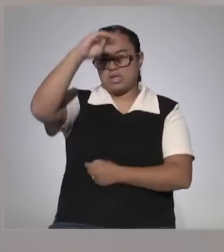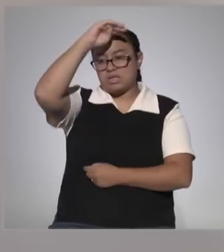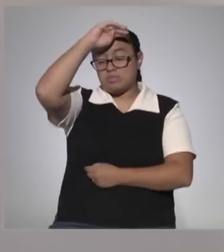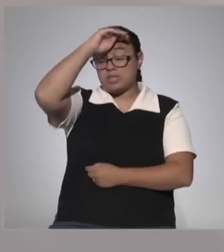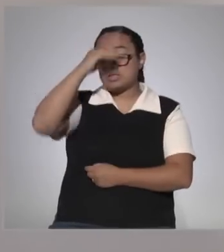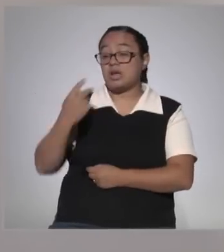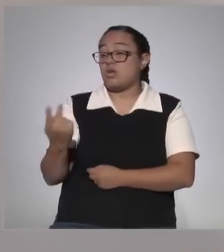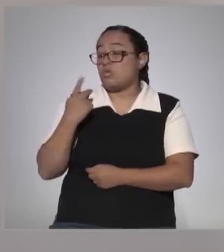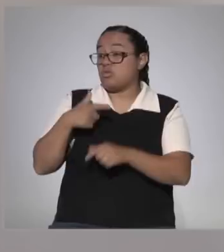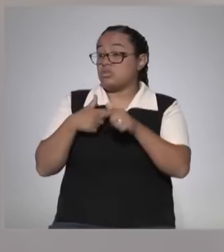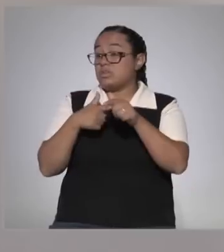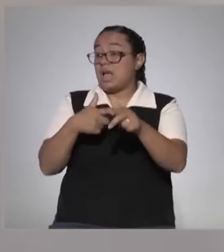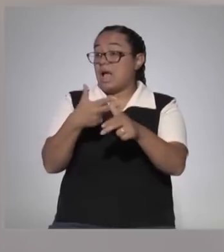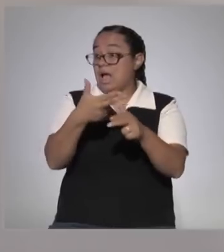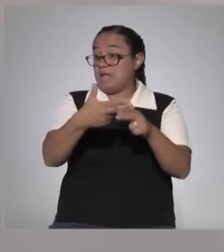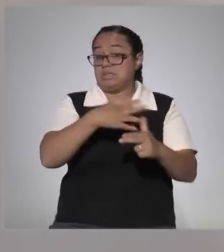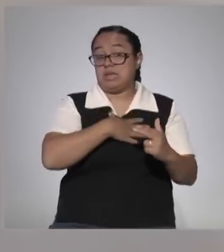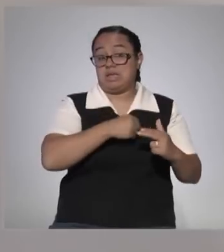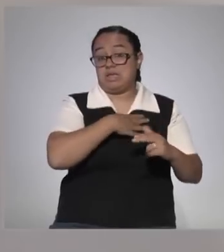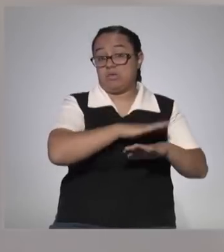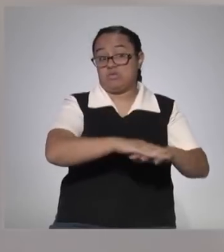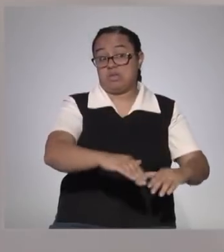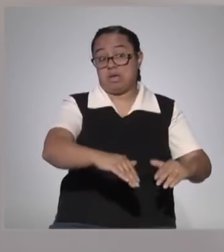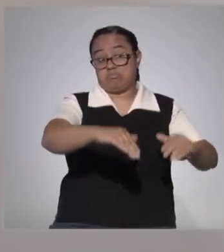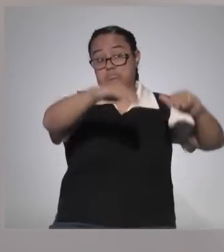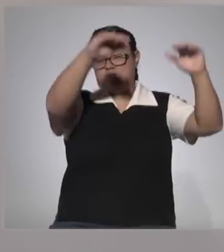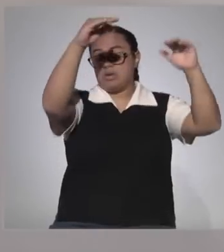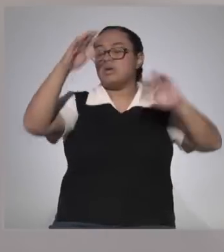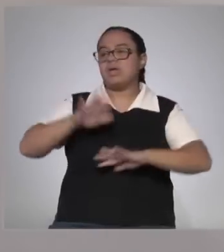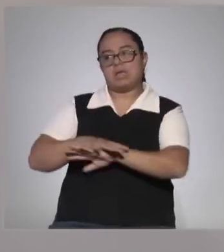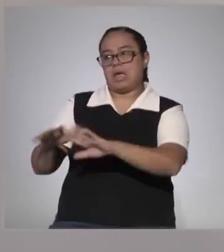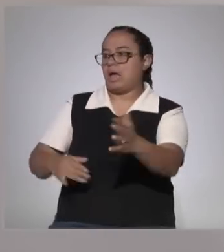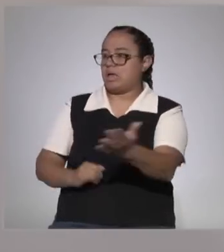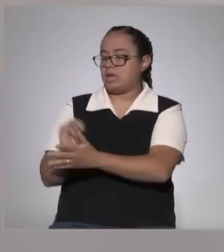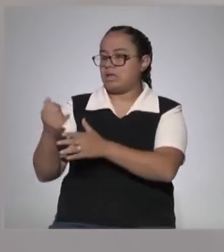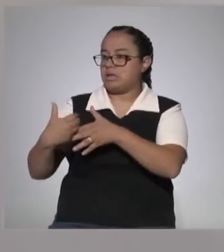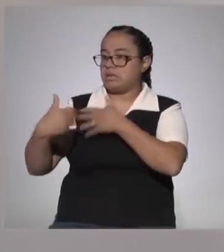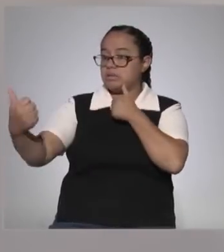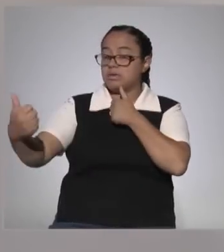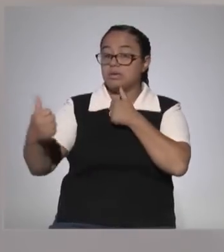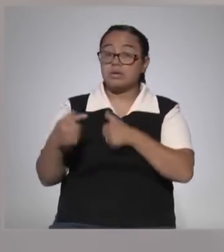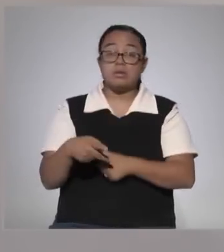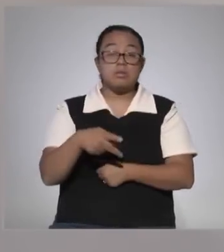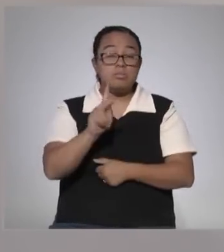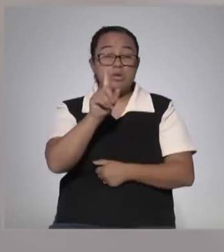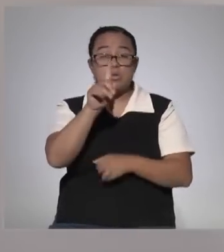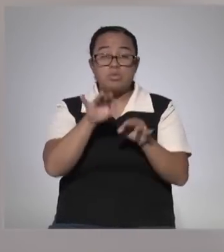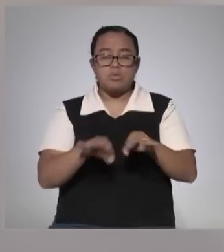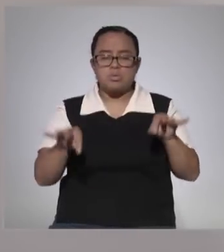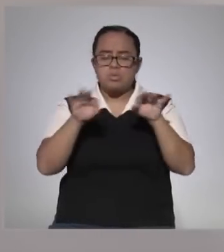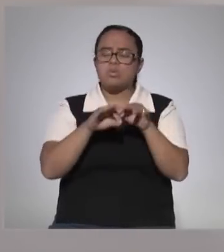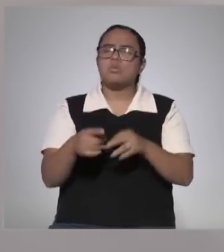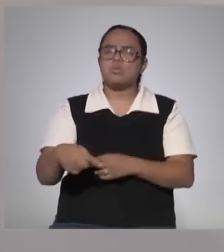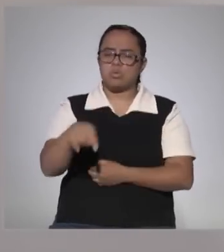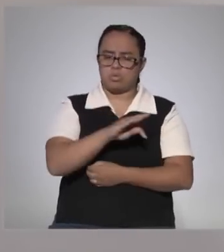sus hijos, ¿no? Hasta ese punto para separarse, pero es importante saber que es